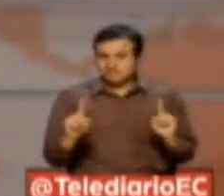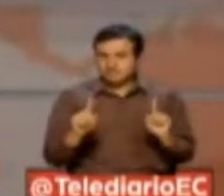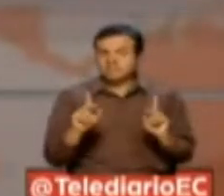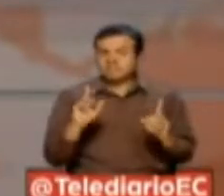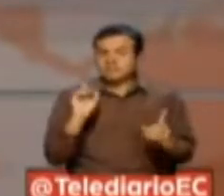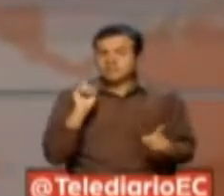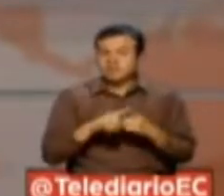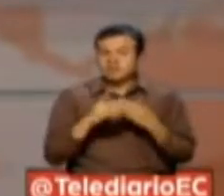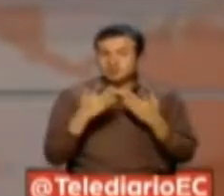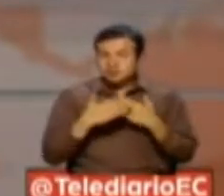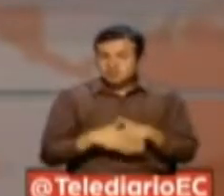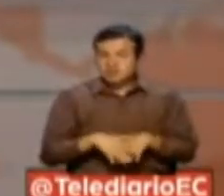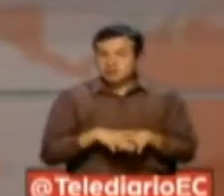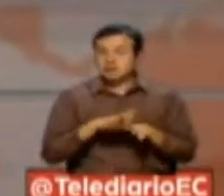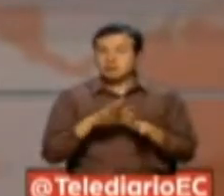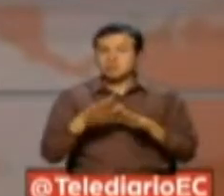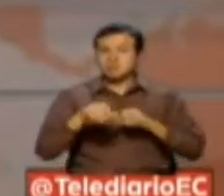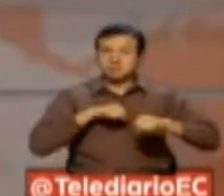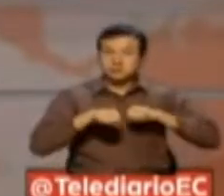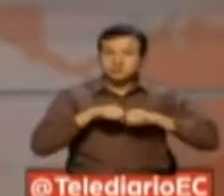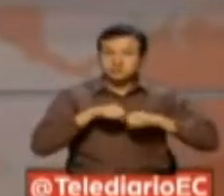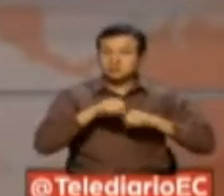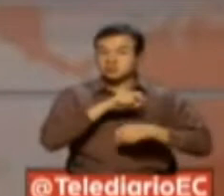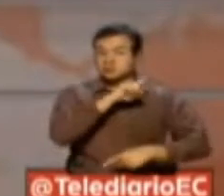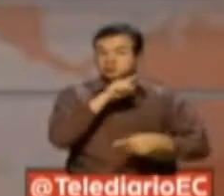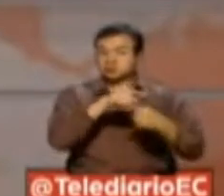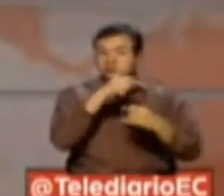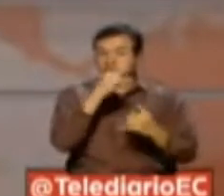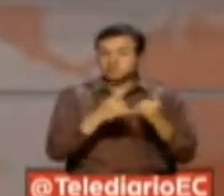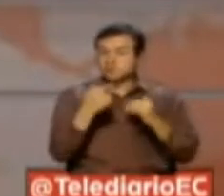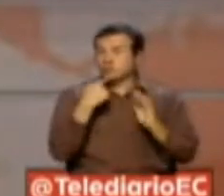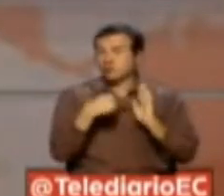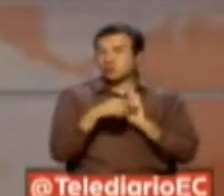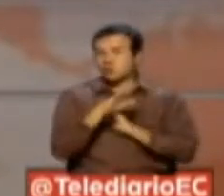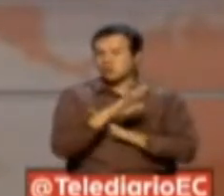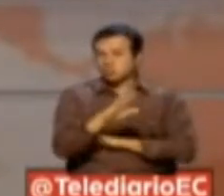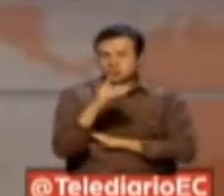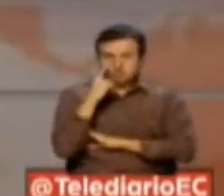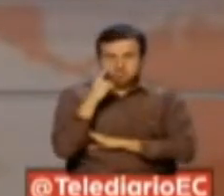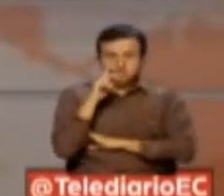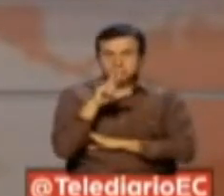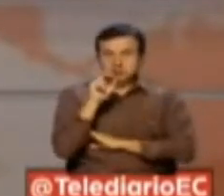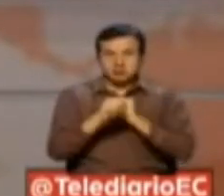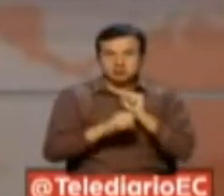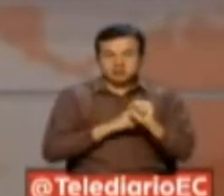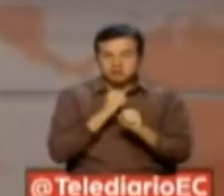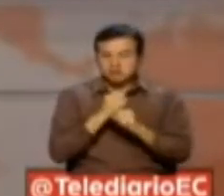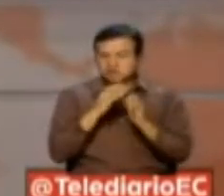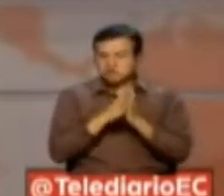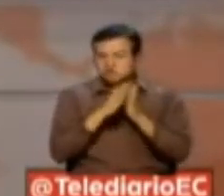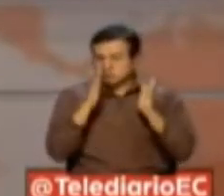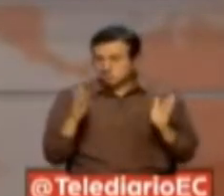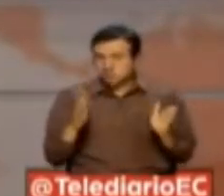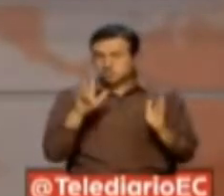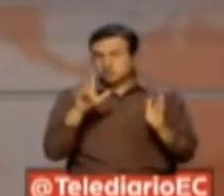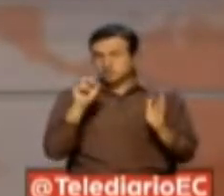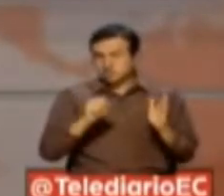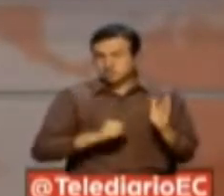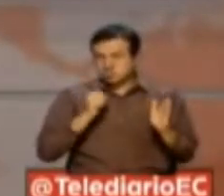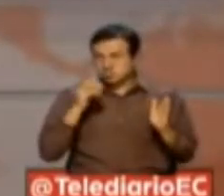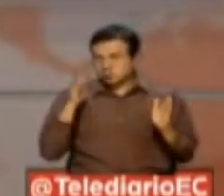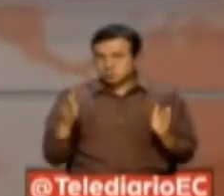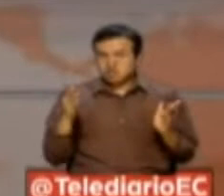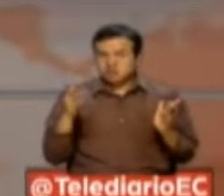hasta que concluya la operación y si una operación digamos puede haber sido a 30 años entonces por 30 años